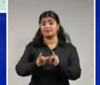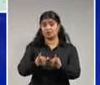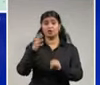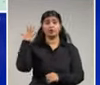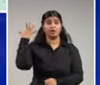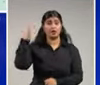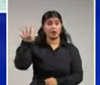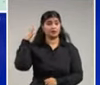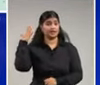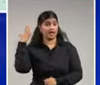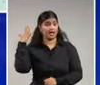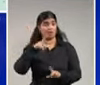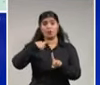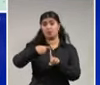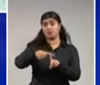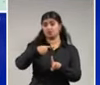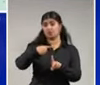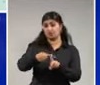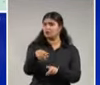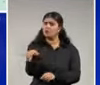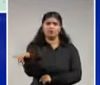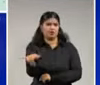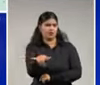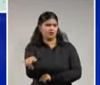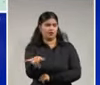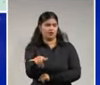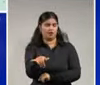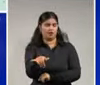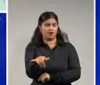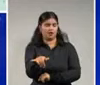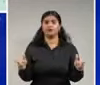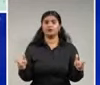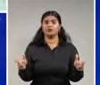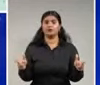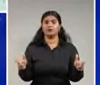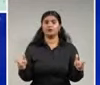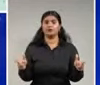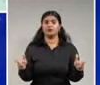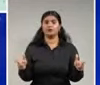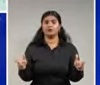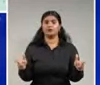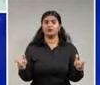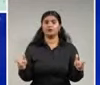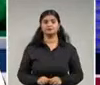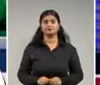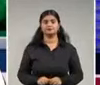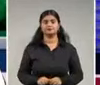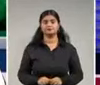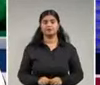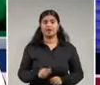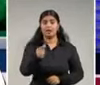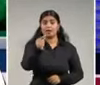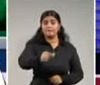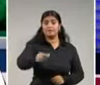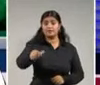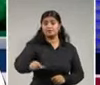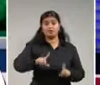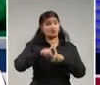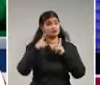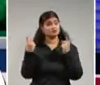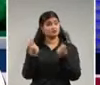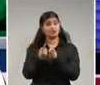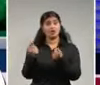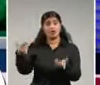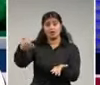sanitario internacional, que se ha incrementado el número de PCR a las personas que arriban del exterior de nuestro